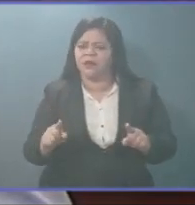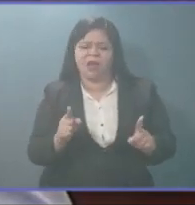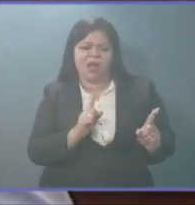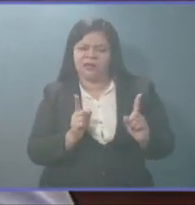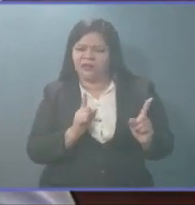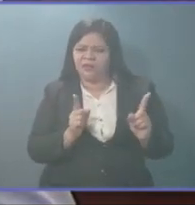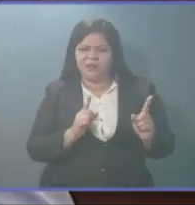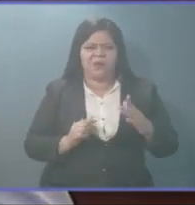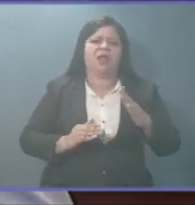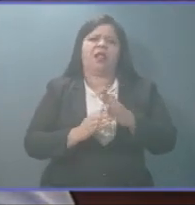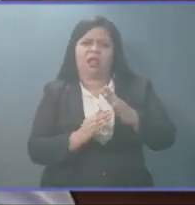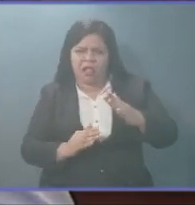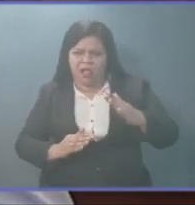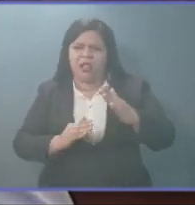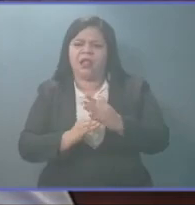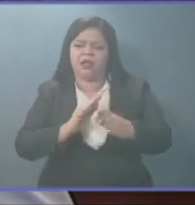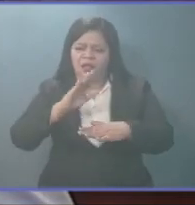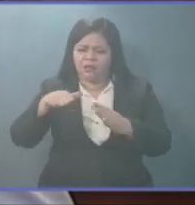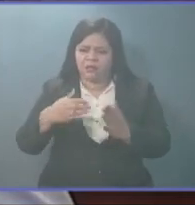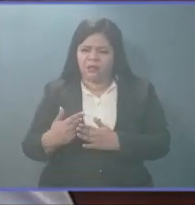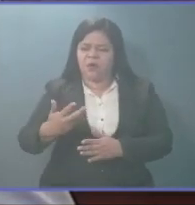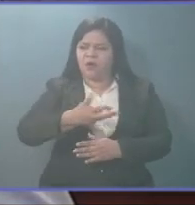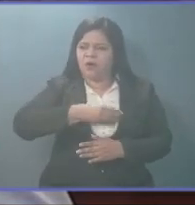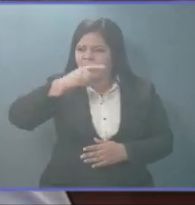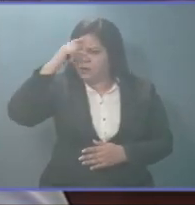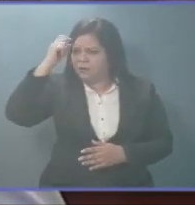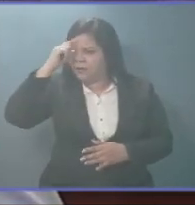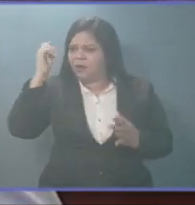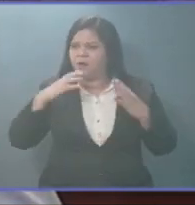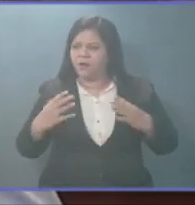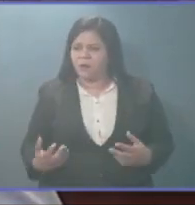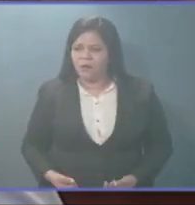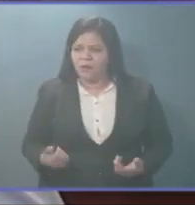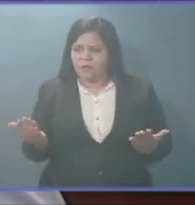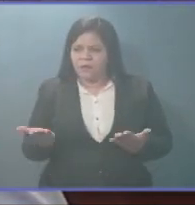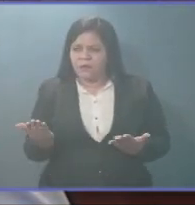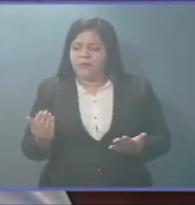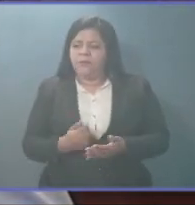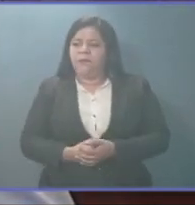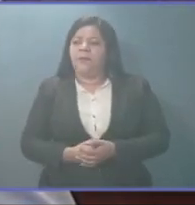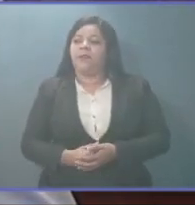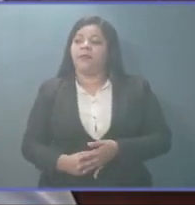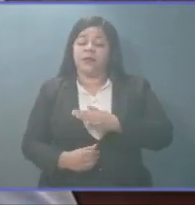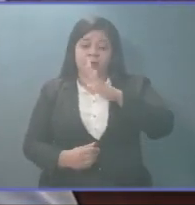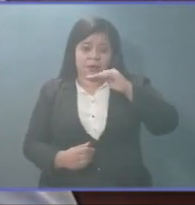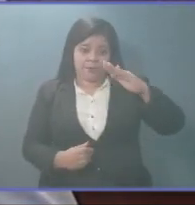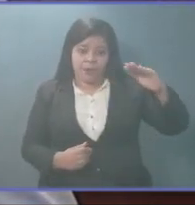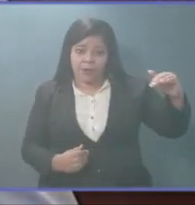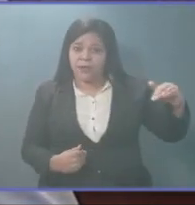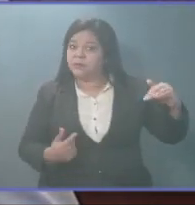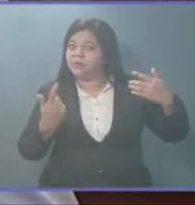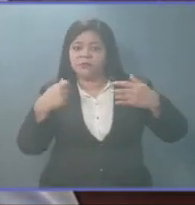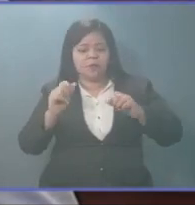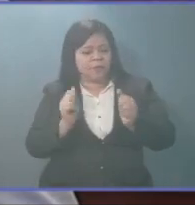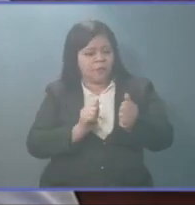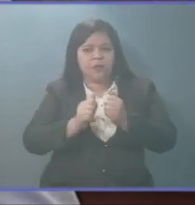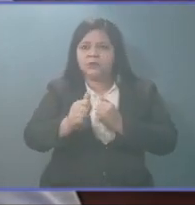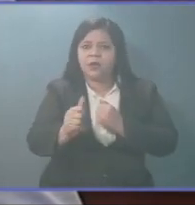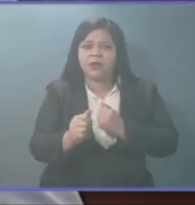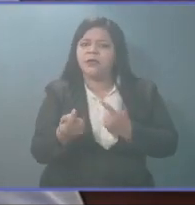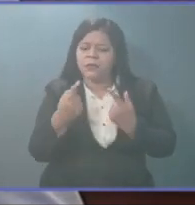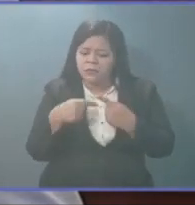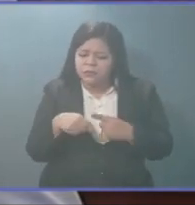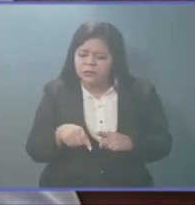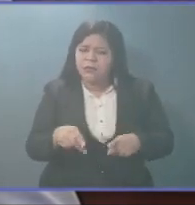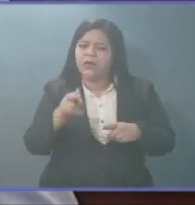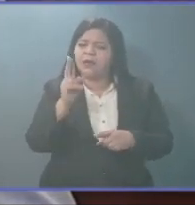actitudes de obstaculizar todo el trabajo que el gobierno está realizando. El país no saldrá adelante si continúan con